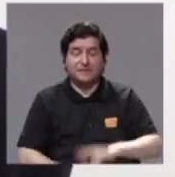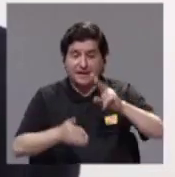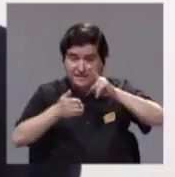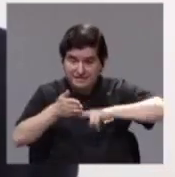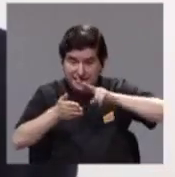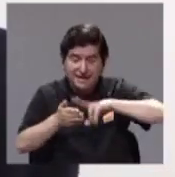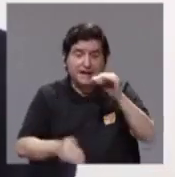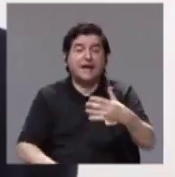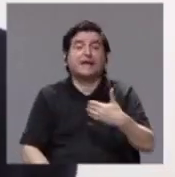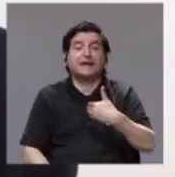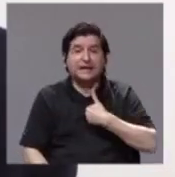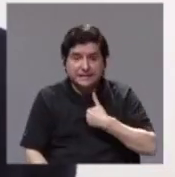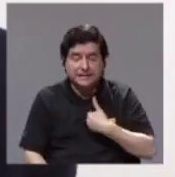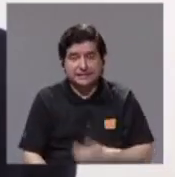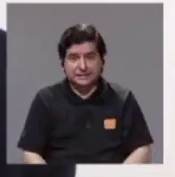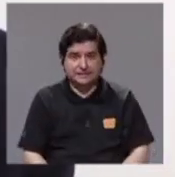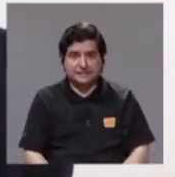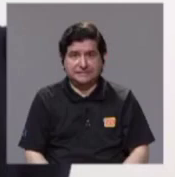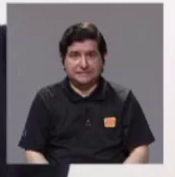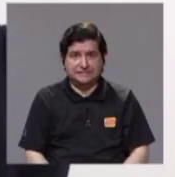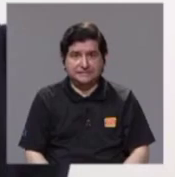de leer y de poseer